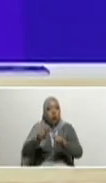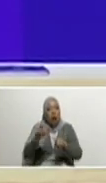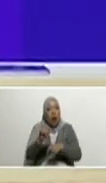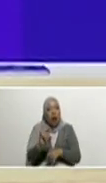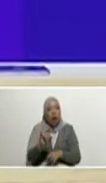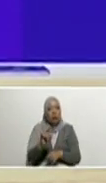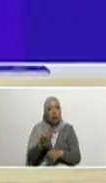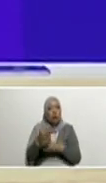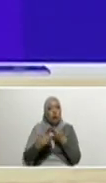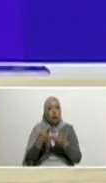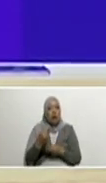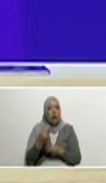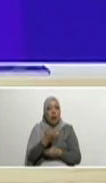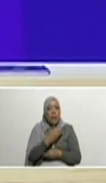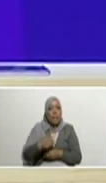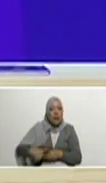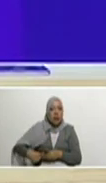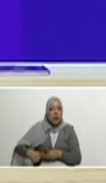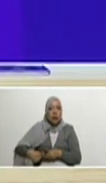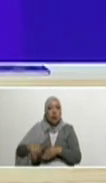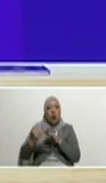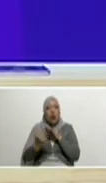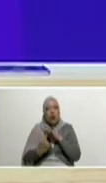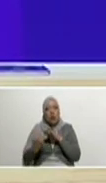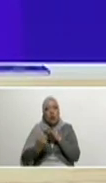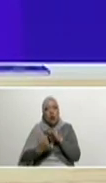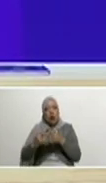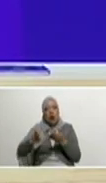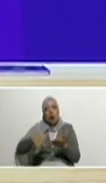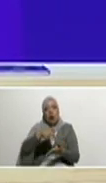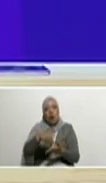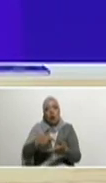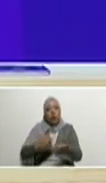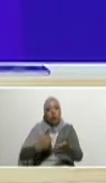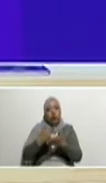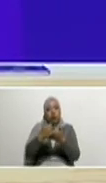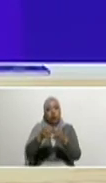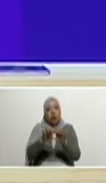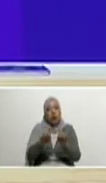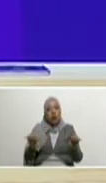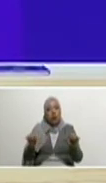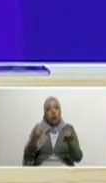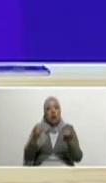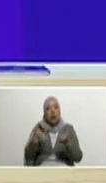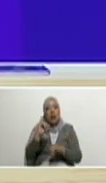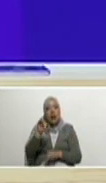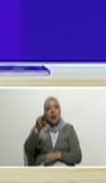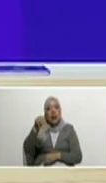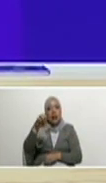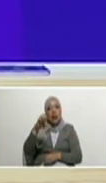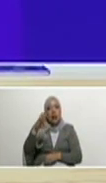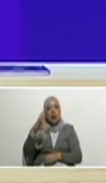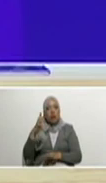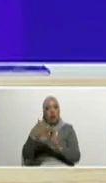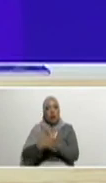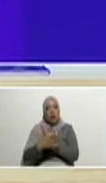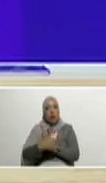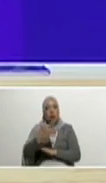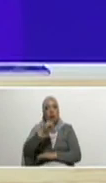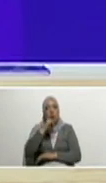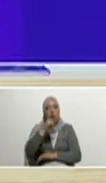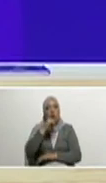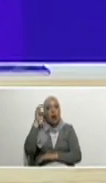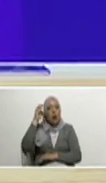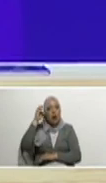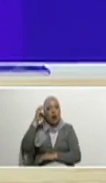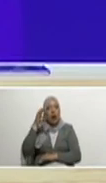tenemos? Wickelman, presidente del Instituto Nacional de Cooperación Educativa, INSE, fundado por el legendario